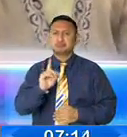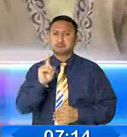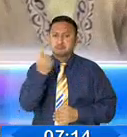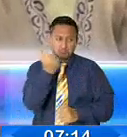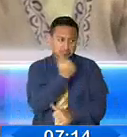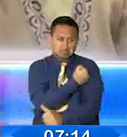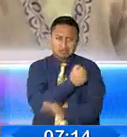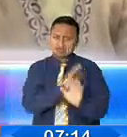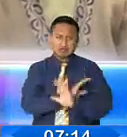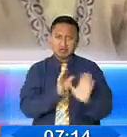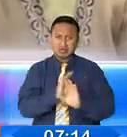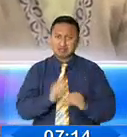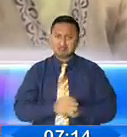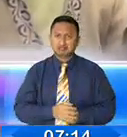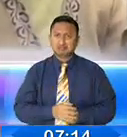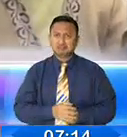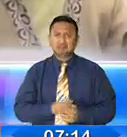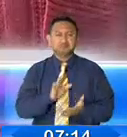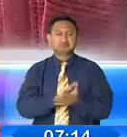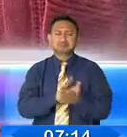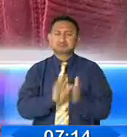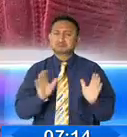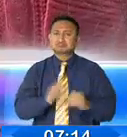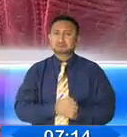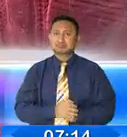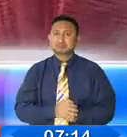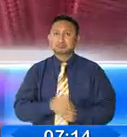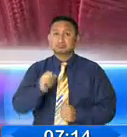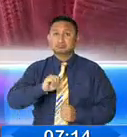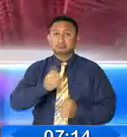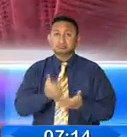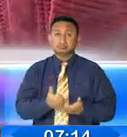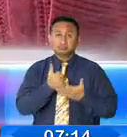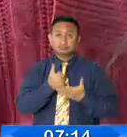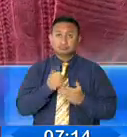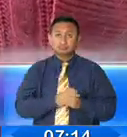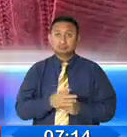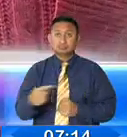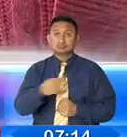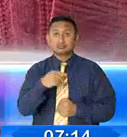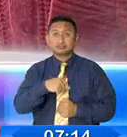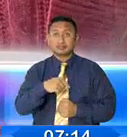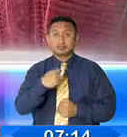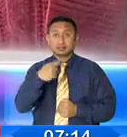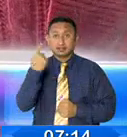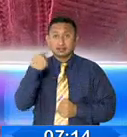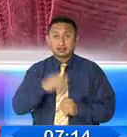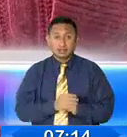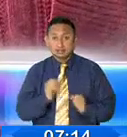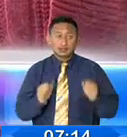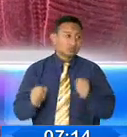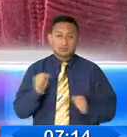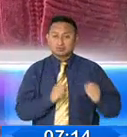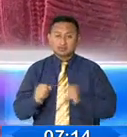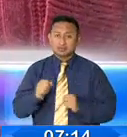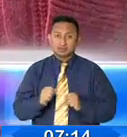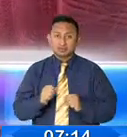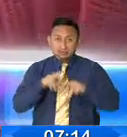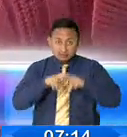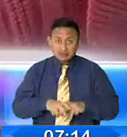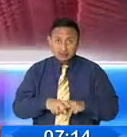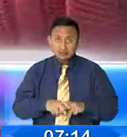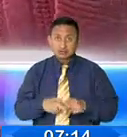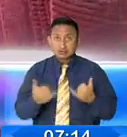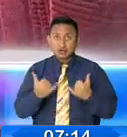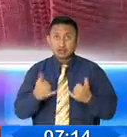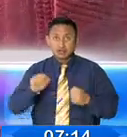No sentí nada. Tranquilo. Pero sí me ayudaron porque ella es inquieta, tiene ansalma, entonces no puede estar quieta. Si ahorita mismo me está